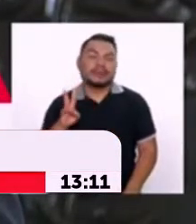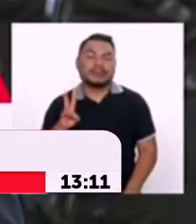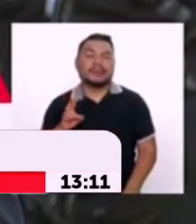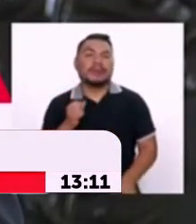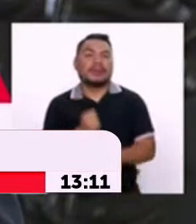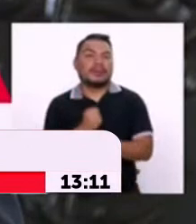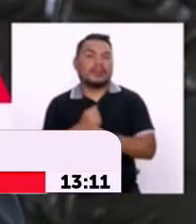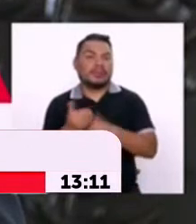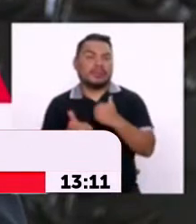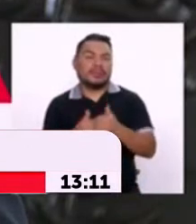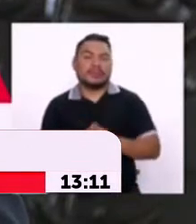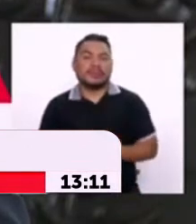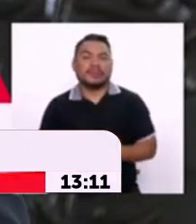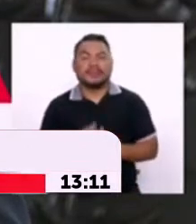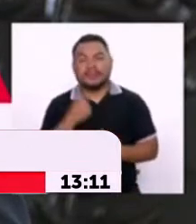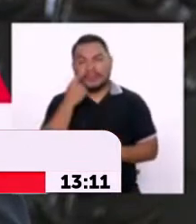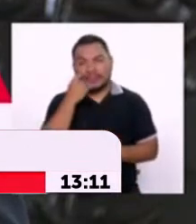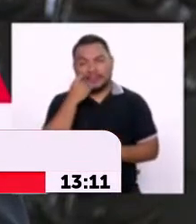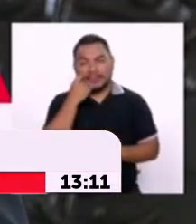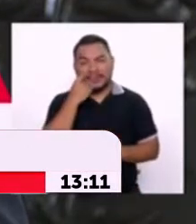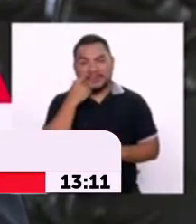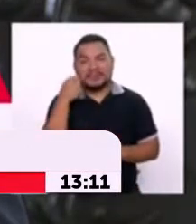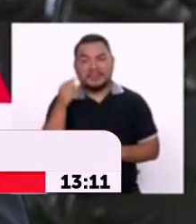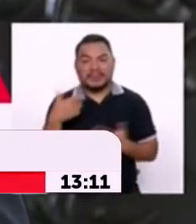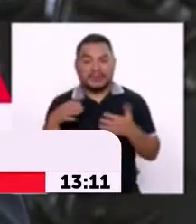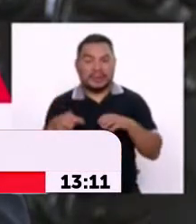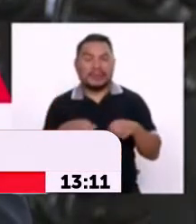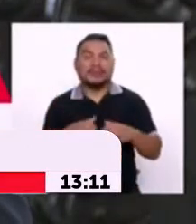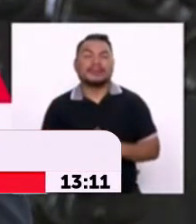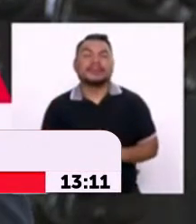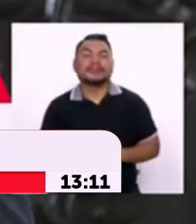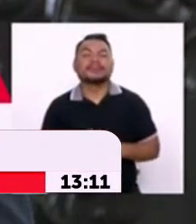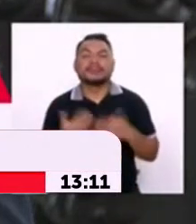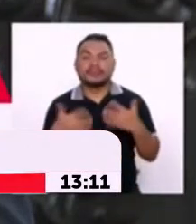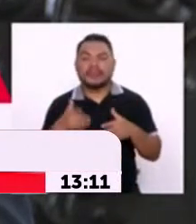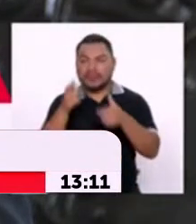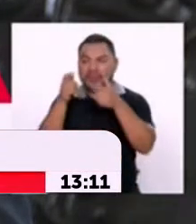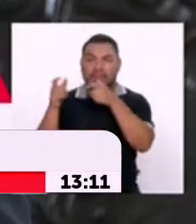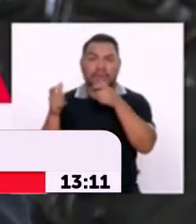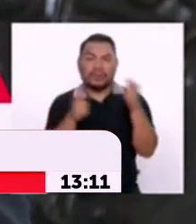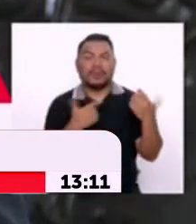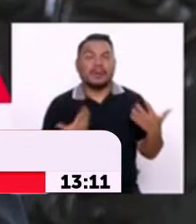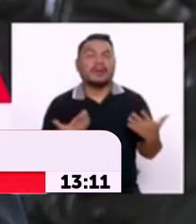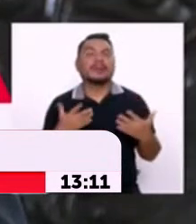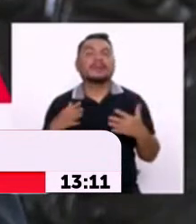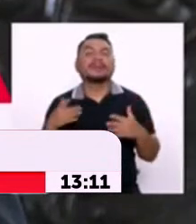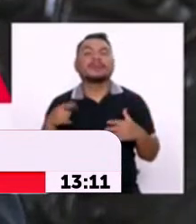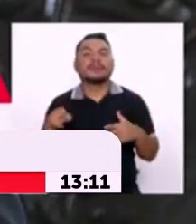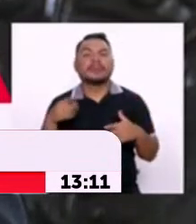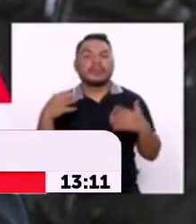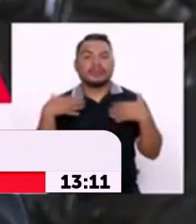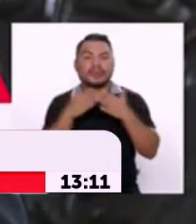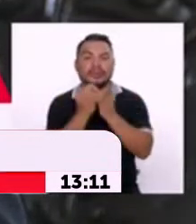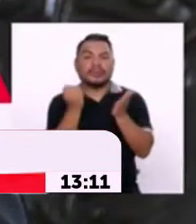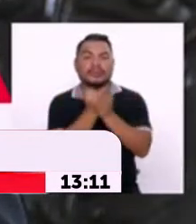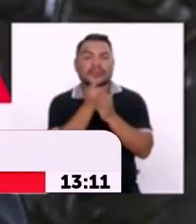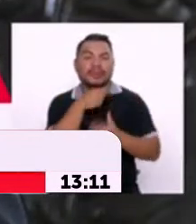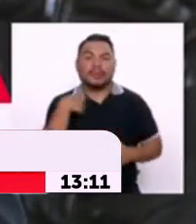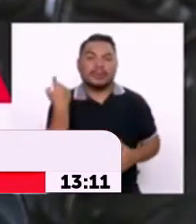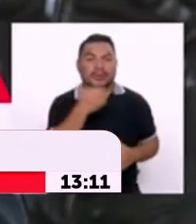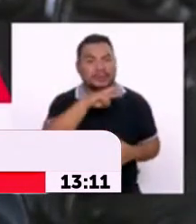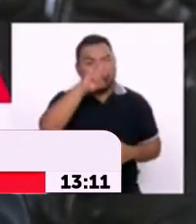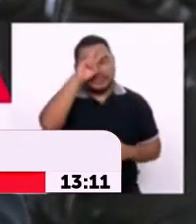1.147 operativos. Estos se han realizado como control de migraciones a nivel